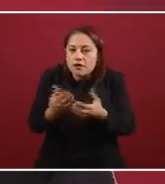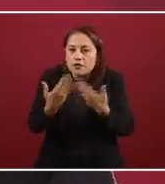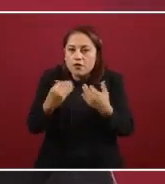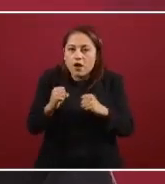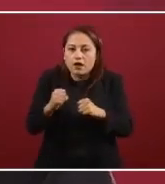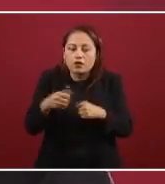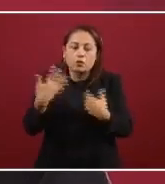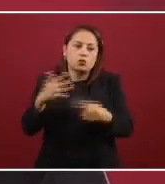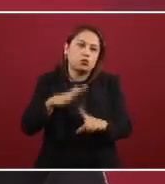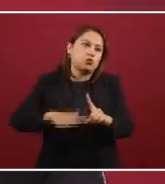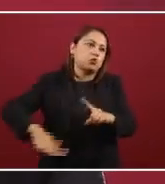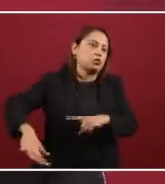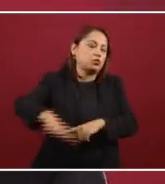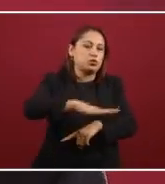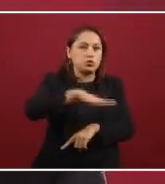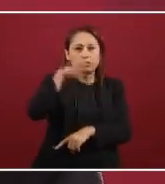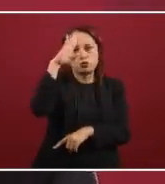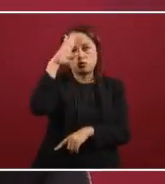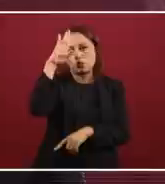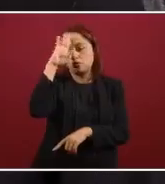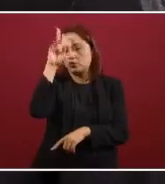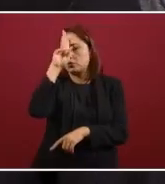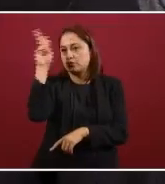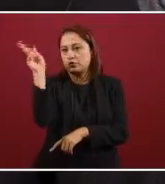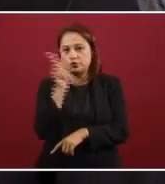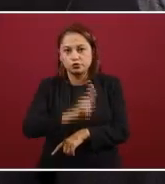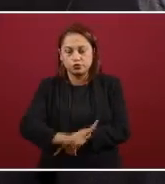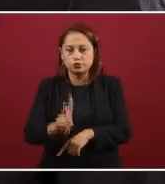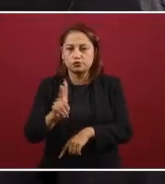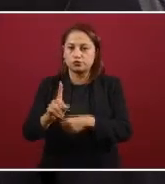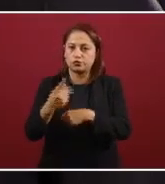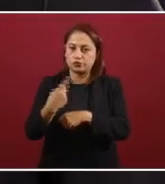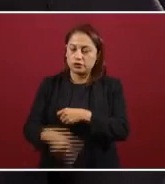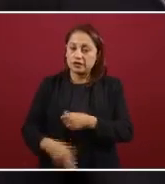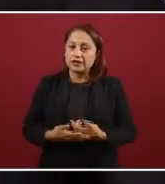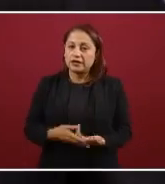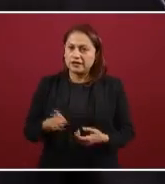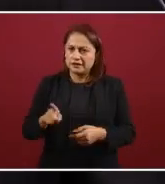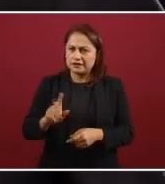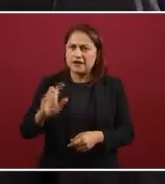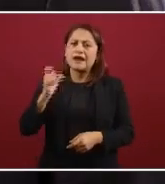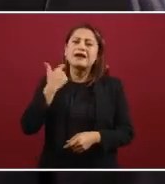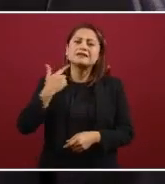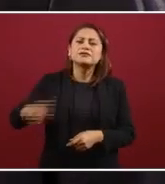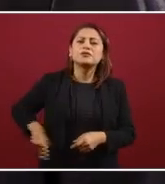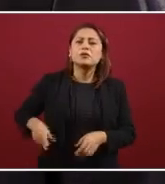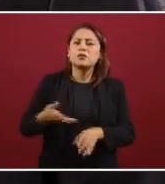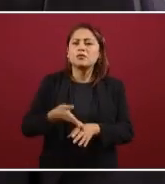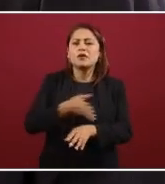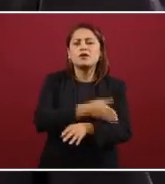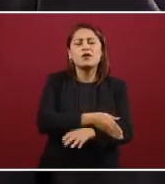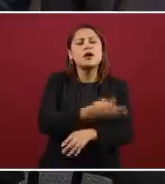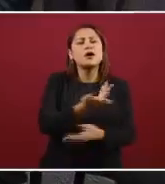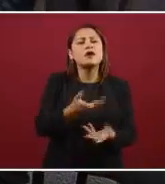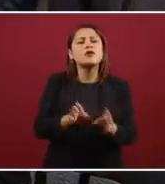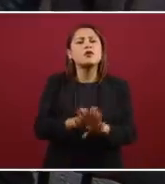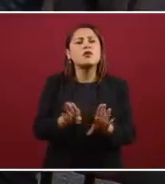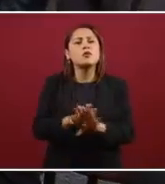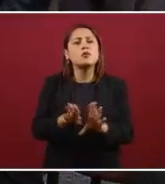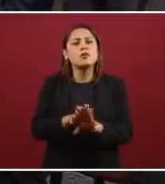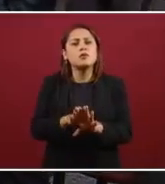la llamada política económica neoliberal. ¿Cómo se resistió? Por los